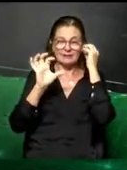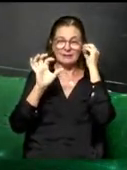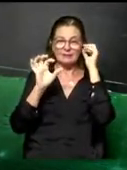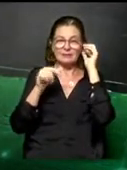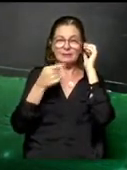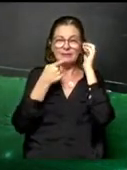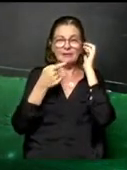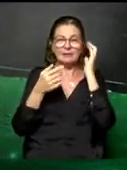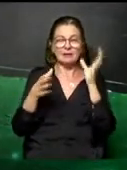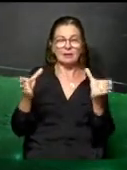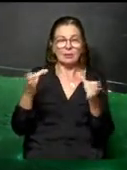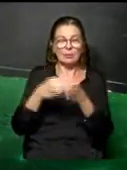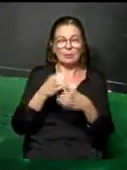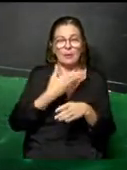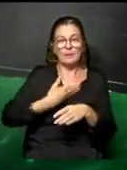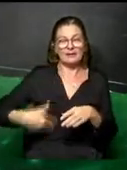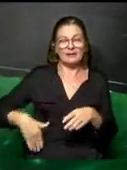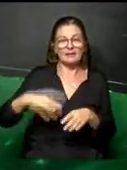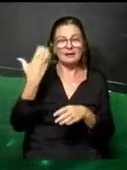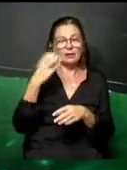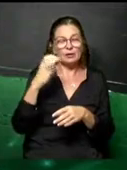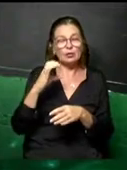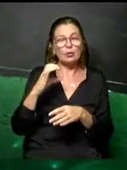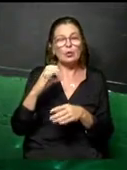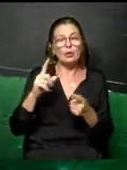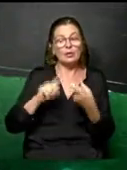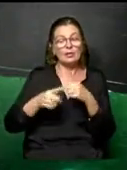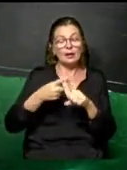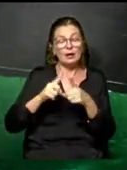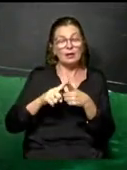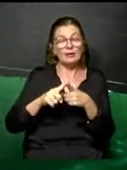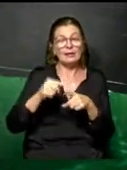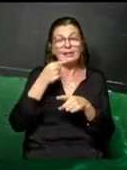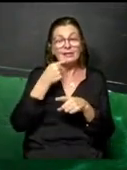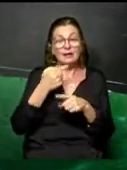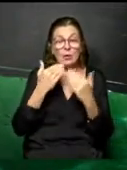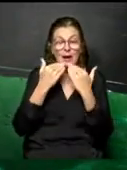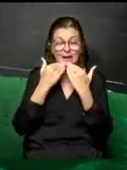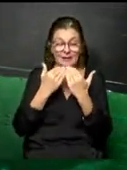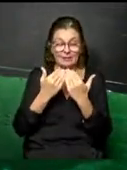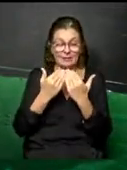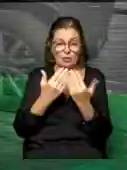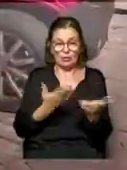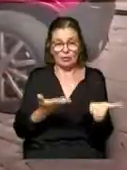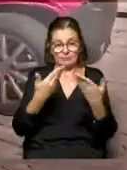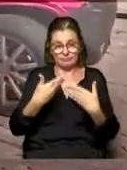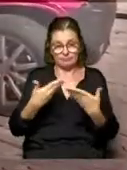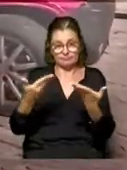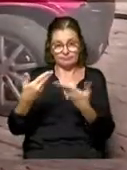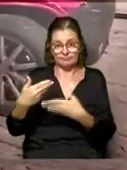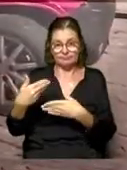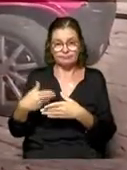el presidente del Club Social e integrante también de la coordinadora, Martín Fleitas, agradeció los aportes recibidos.